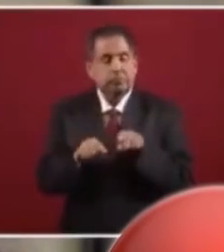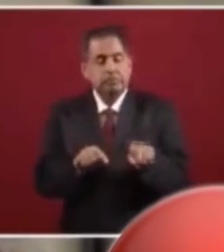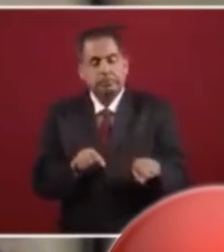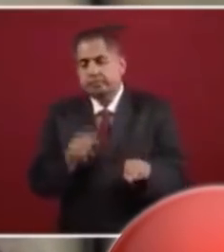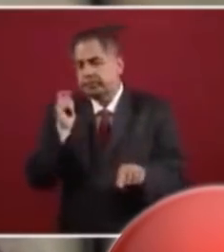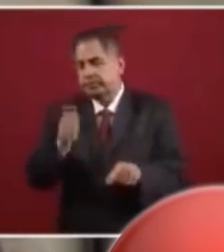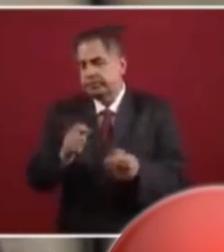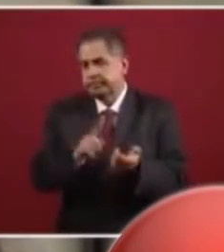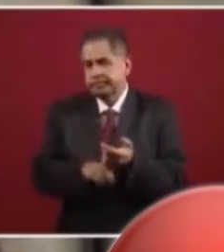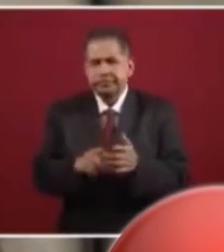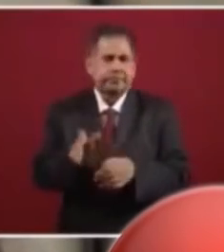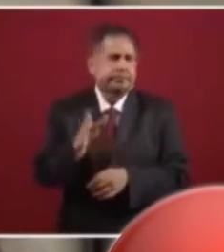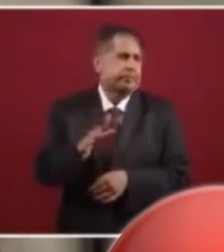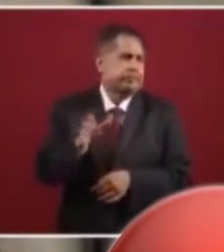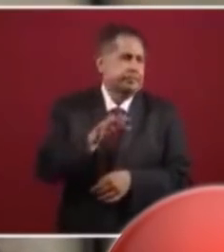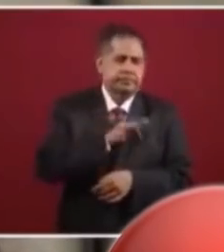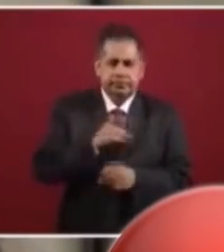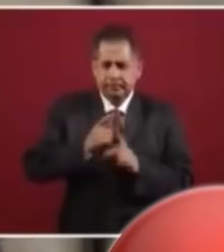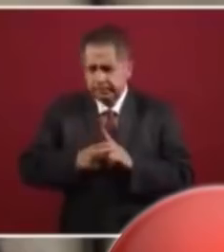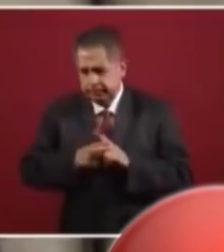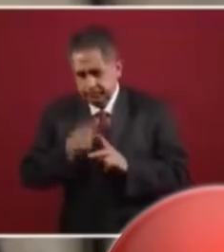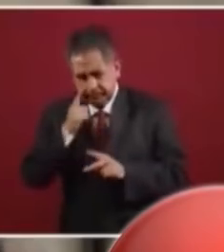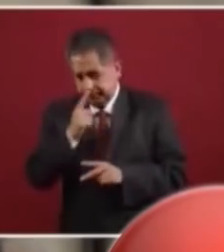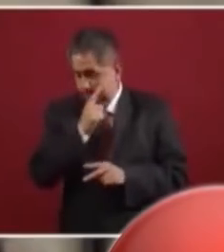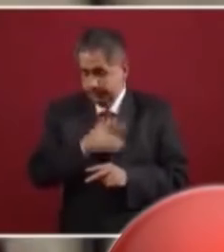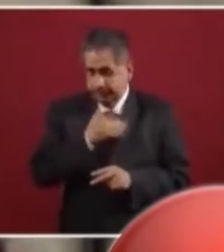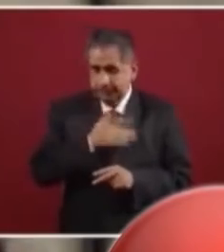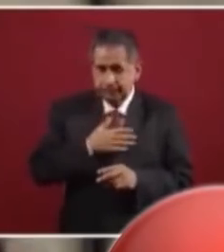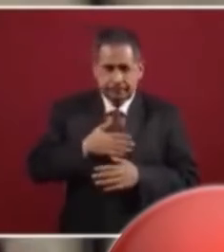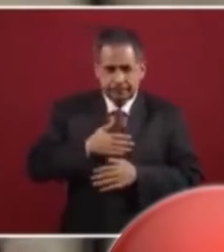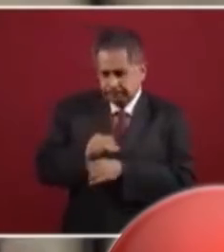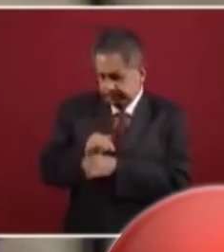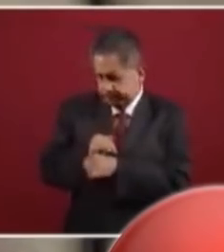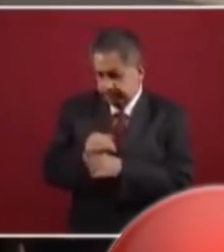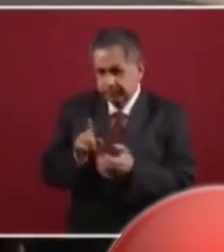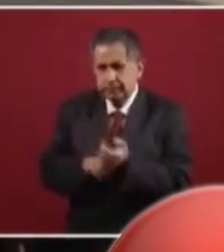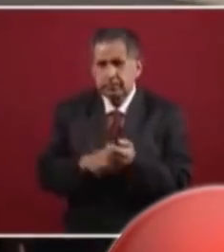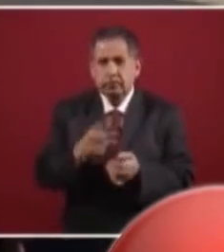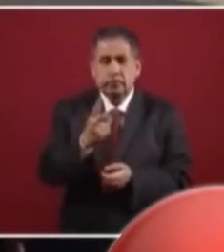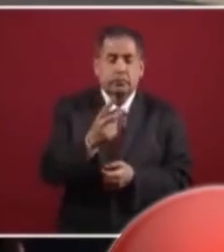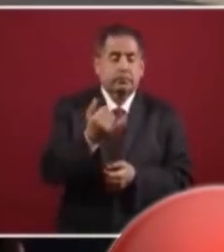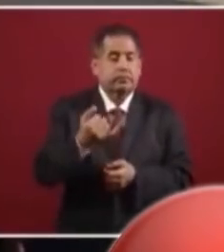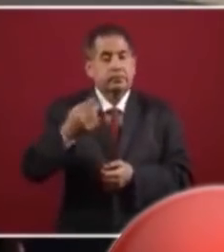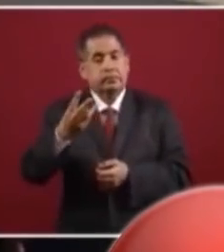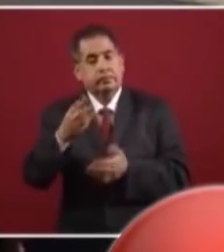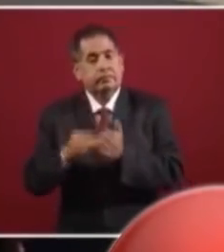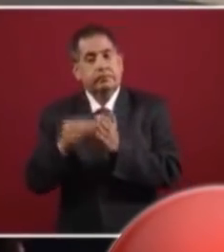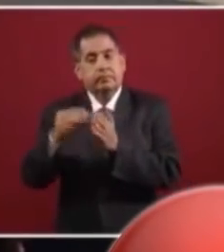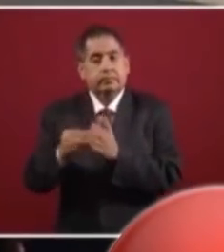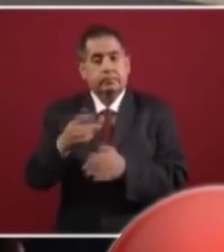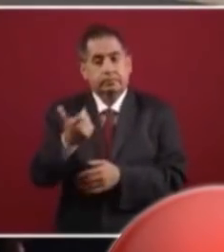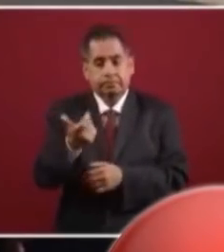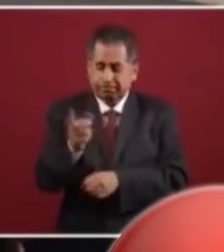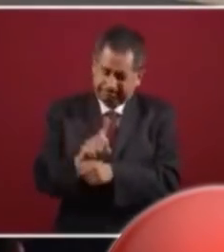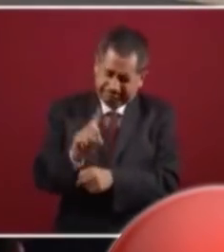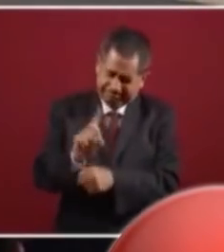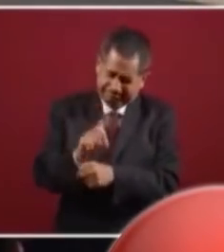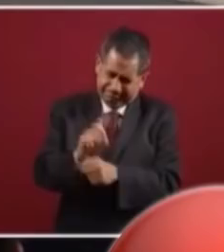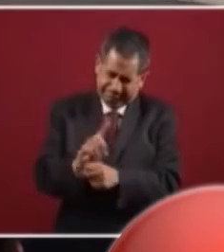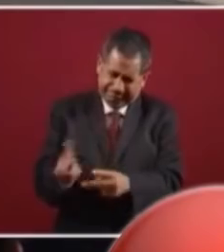representa alrededor según las estimaciones de nuestras fuentes entre 2 y 3 millones de pesos diarios